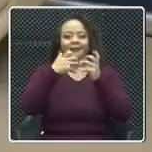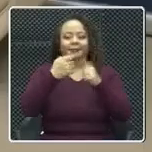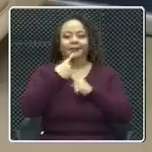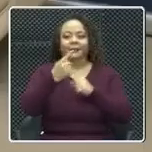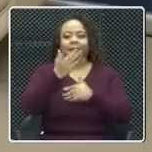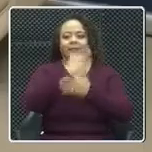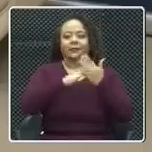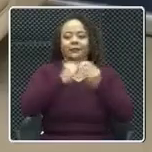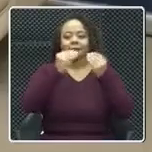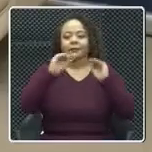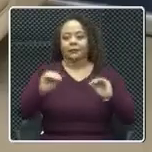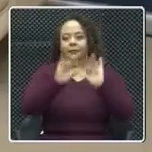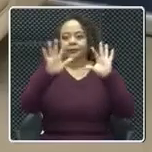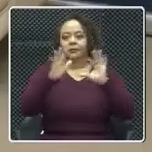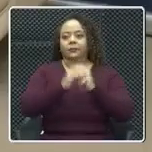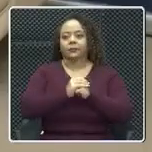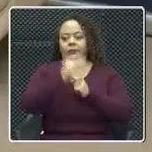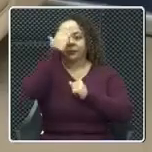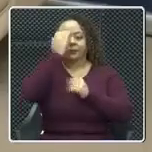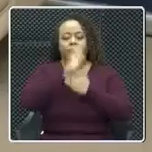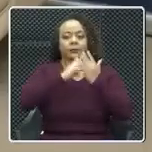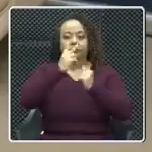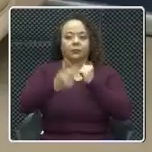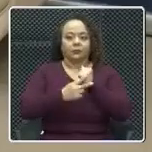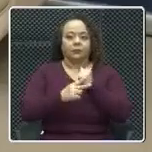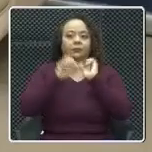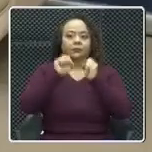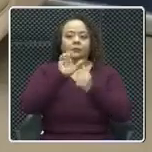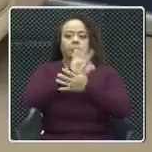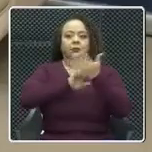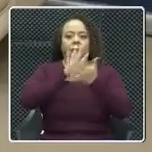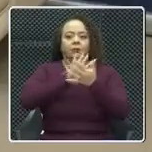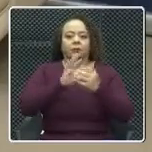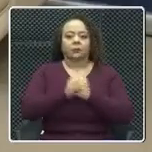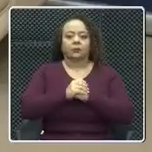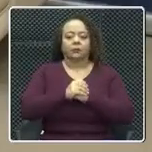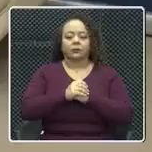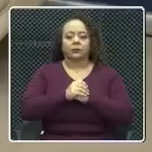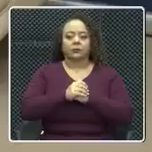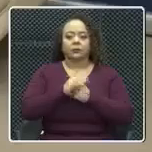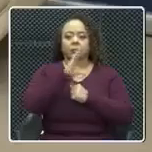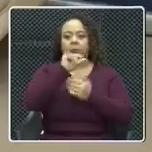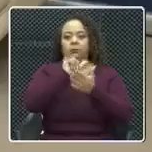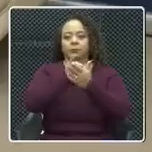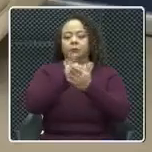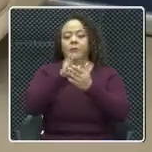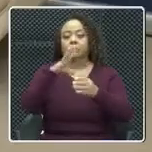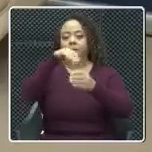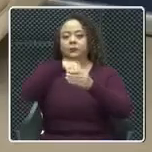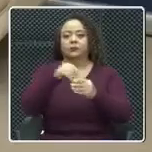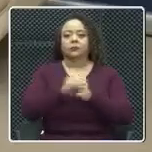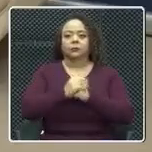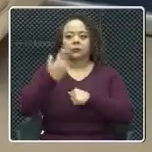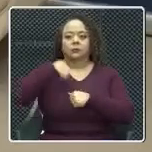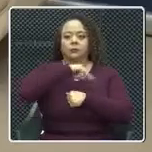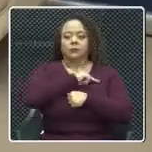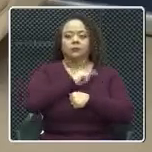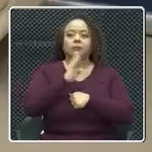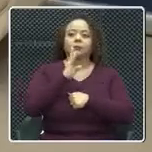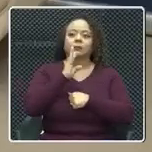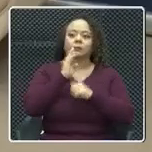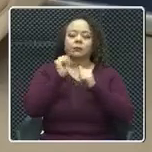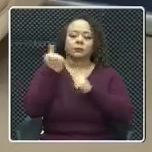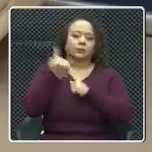algo bastante claro porque a veces se presta para confusión. Claro, por favor. ¿Verdad? Y es parte de lo que nosotros